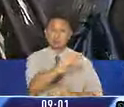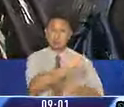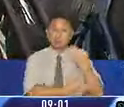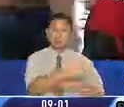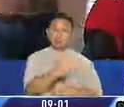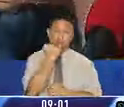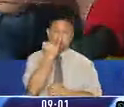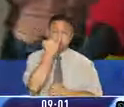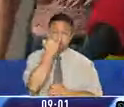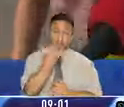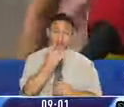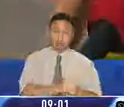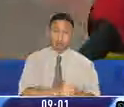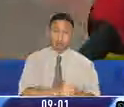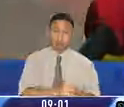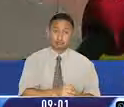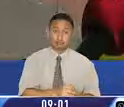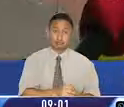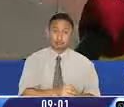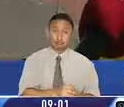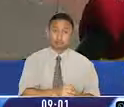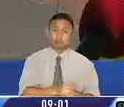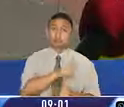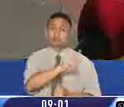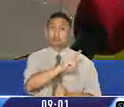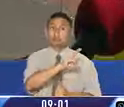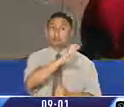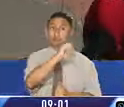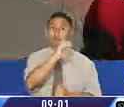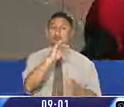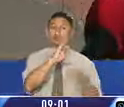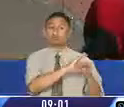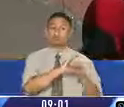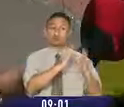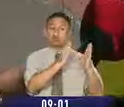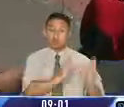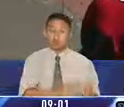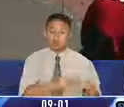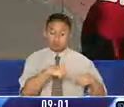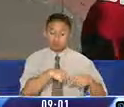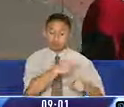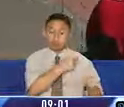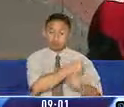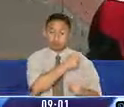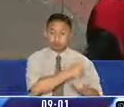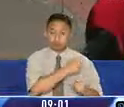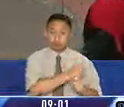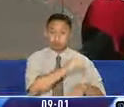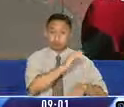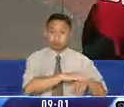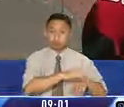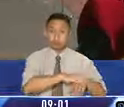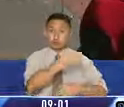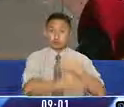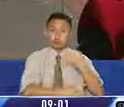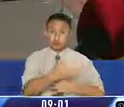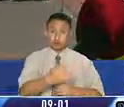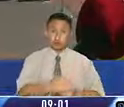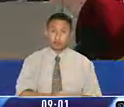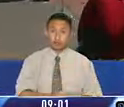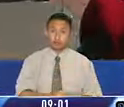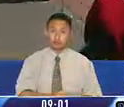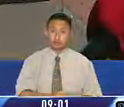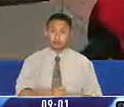indígena. Sobrepasa de 200 compañeros que están siendo perseguidos por la justicia ordinaria, cuando